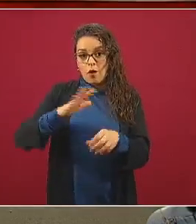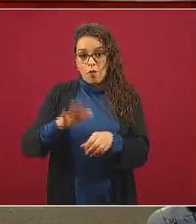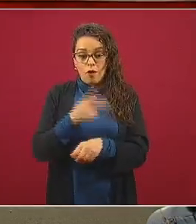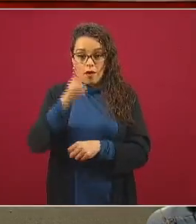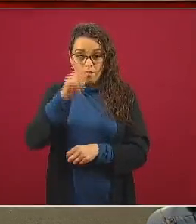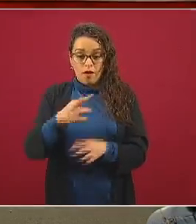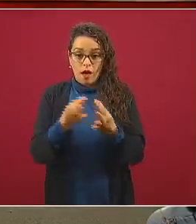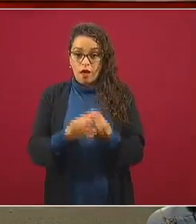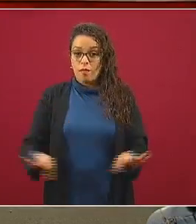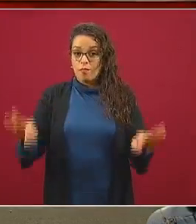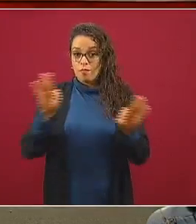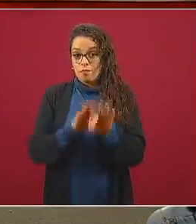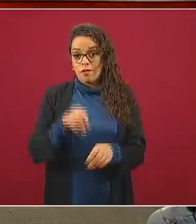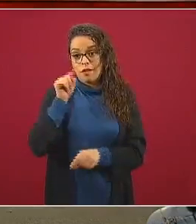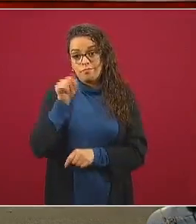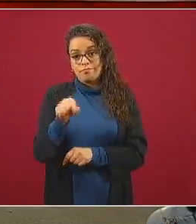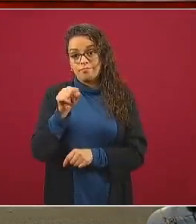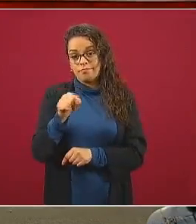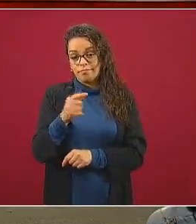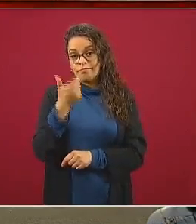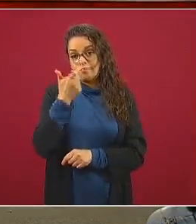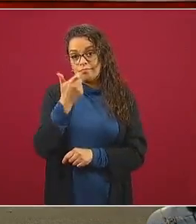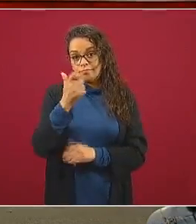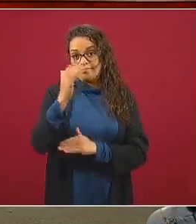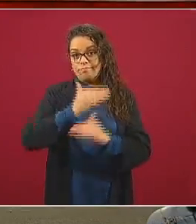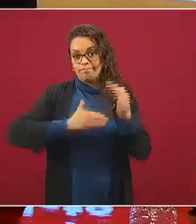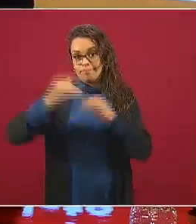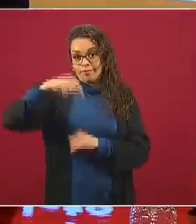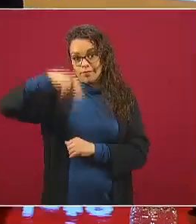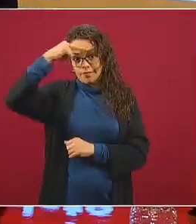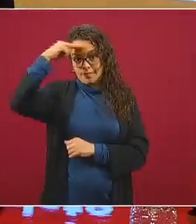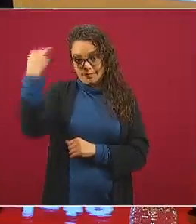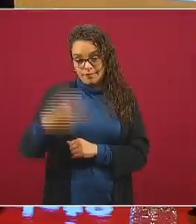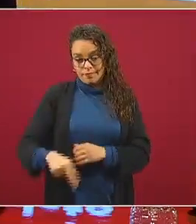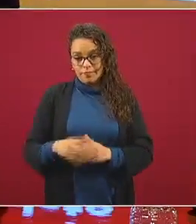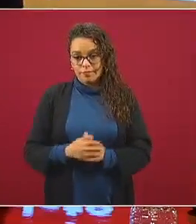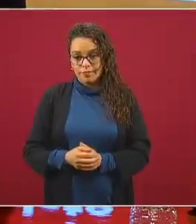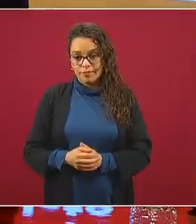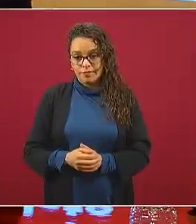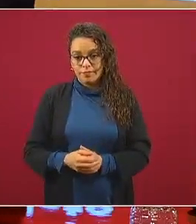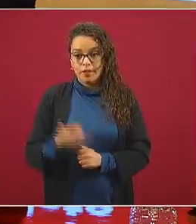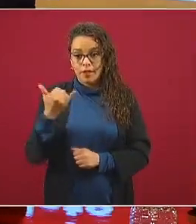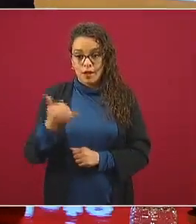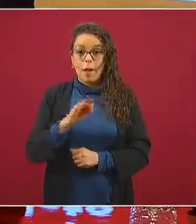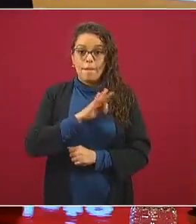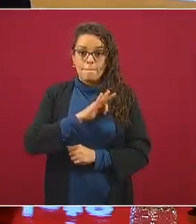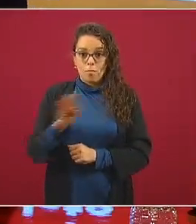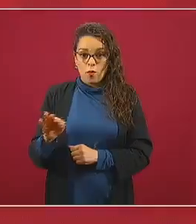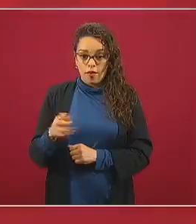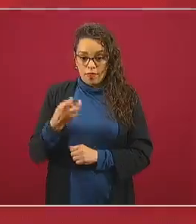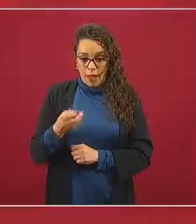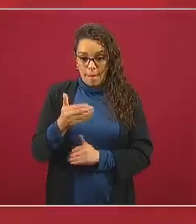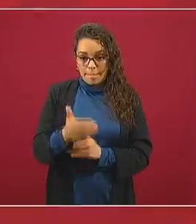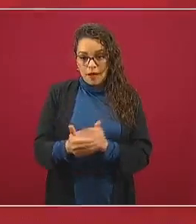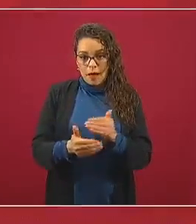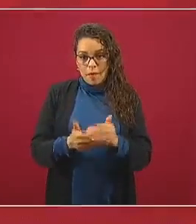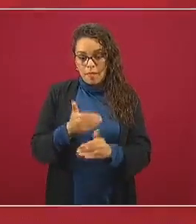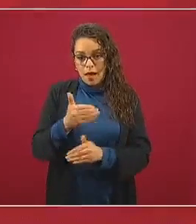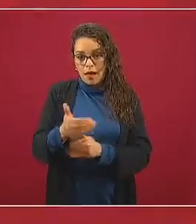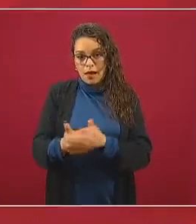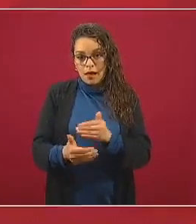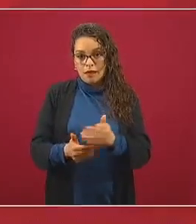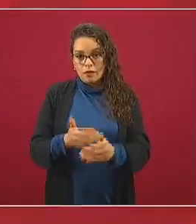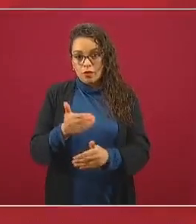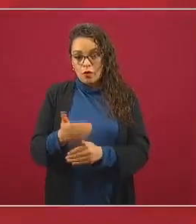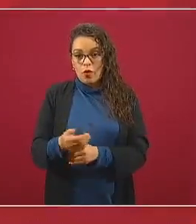mexicana, y también lograrlo durante el proceso del primer ciclo epidémico